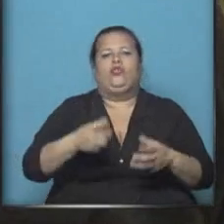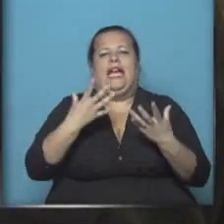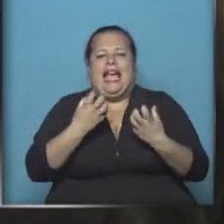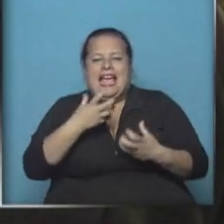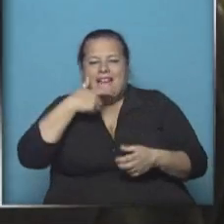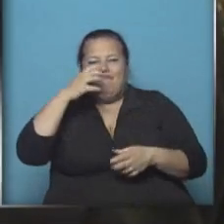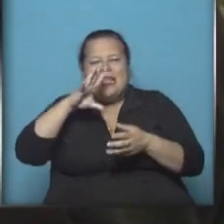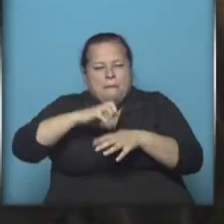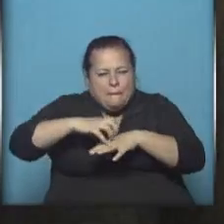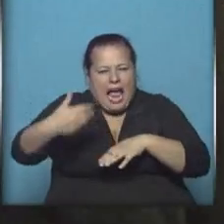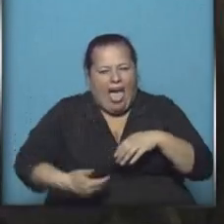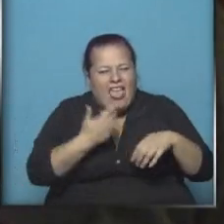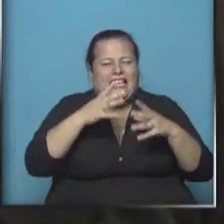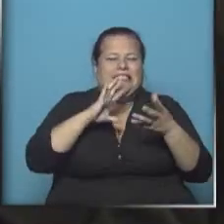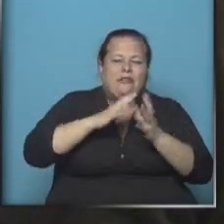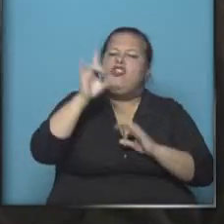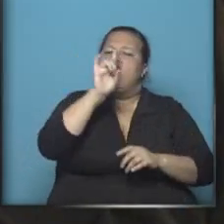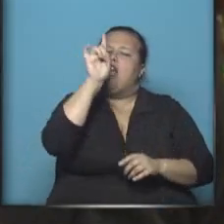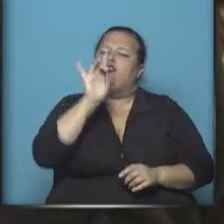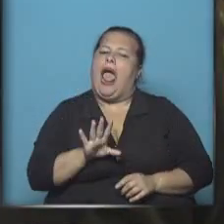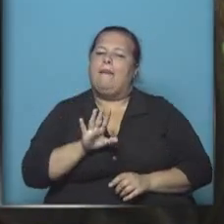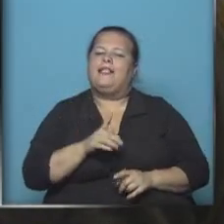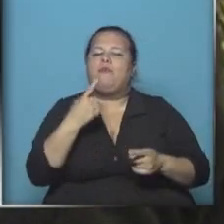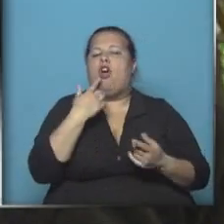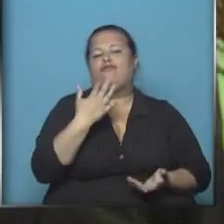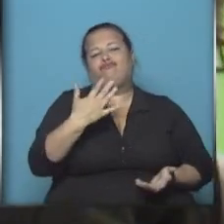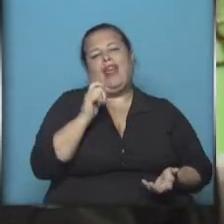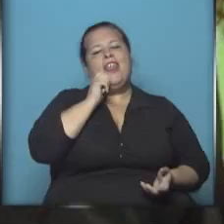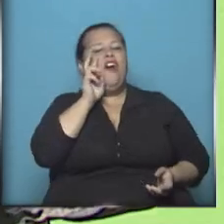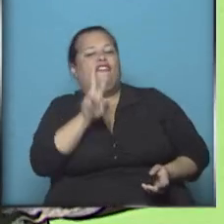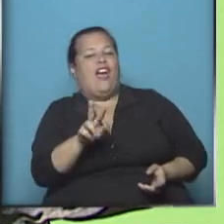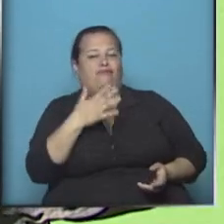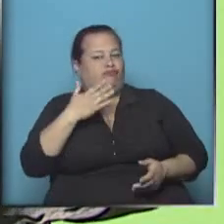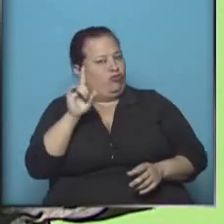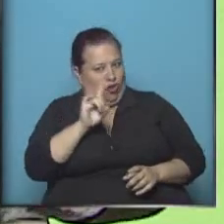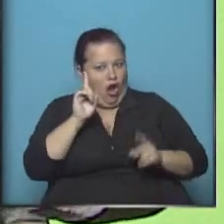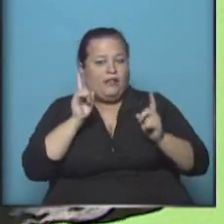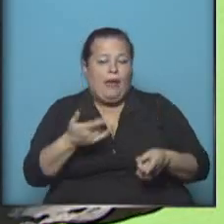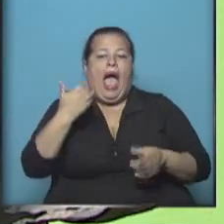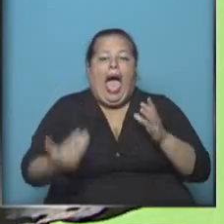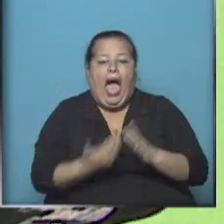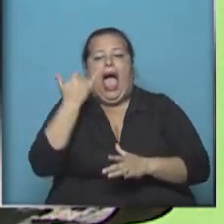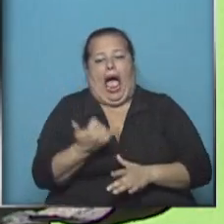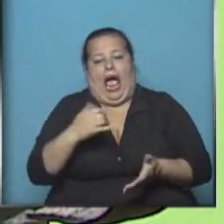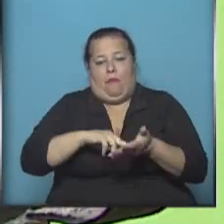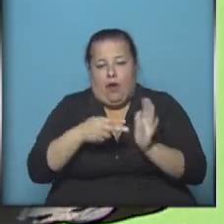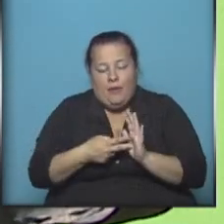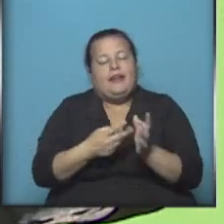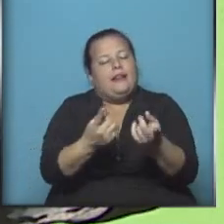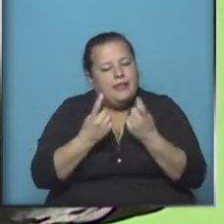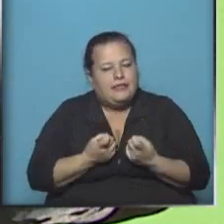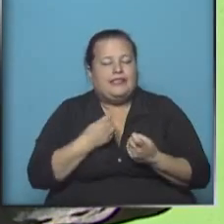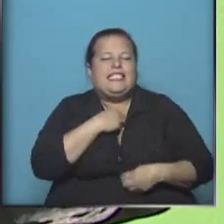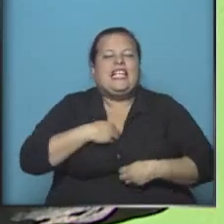irritaciones crónicas, alteraciones. A veces no es solamente lo estético o lo visual solamente, sino que estas pacientes realmente